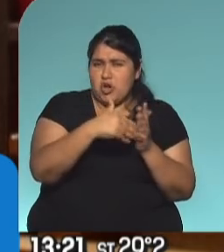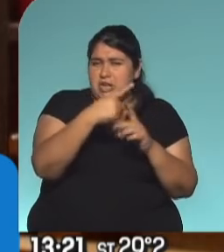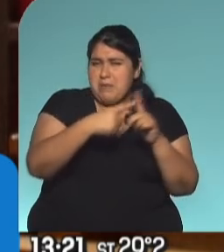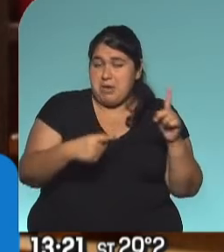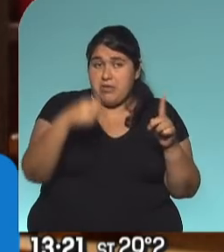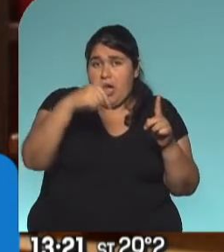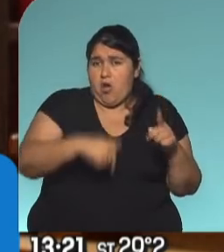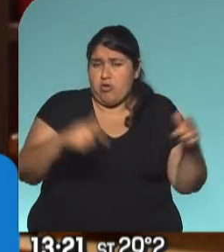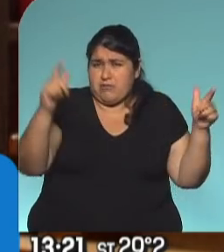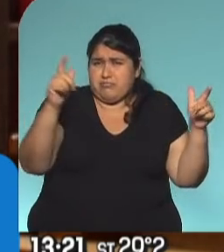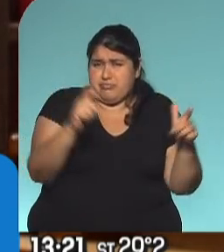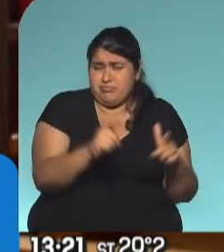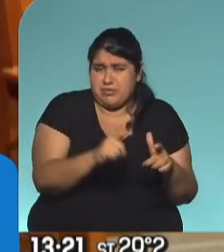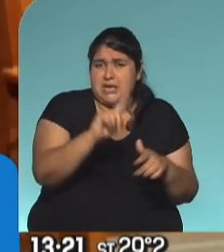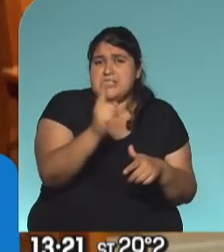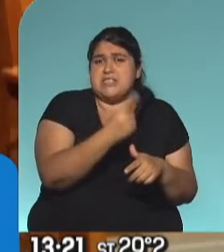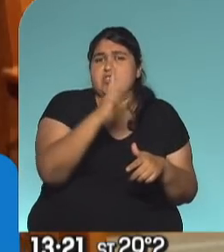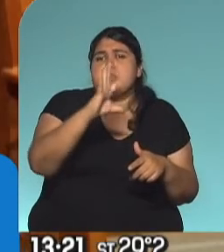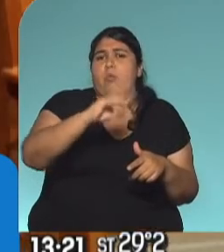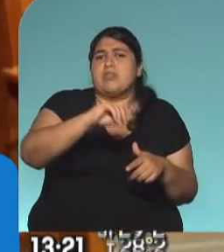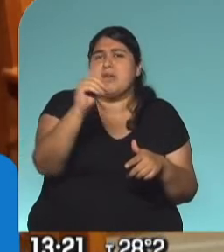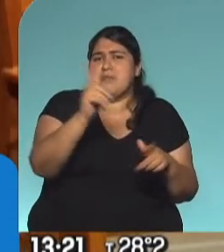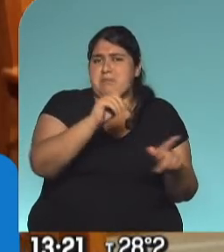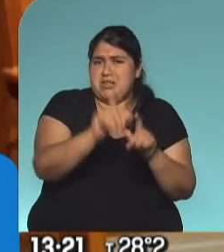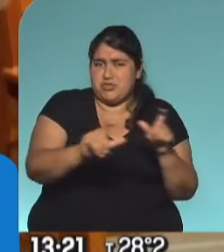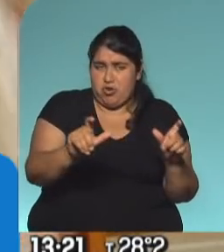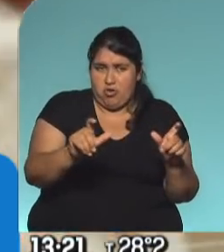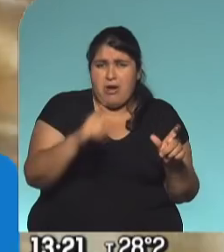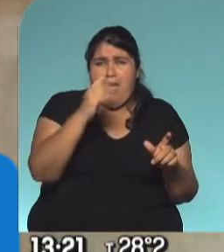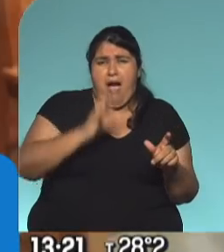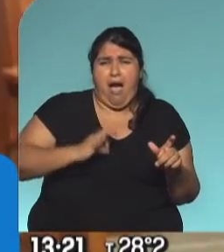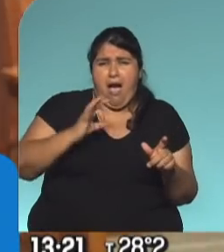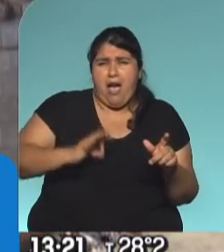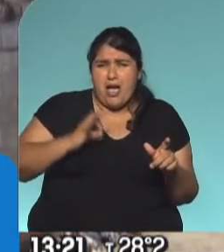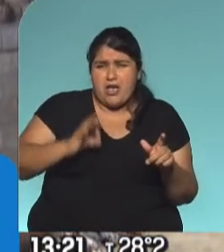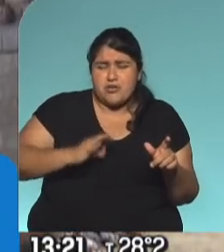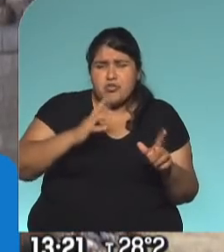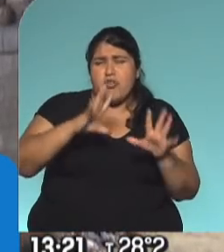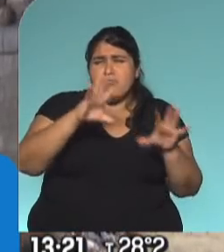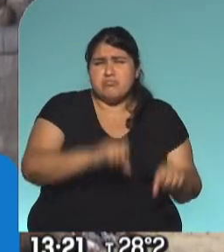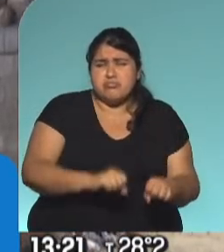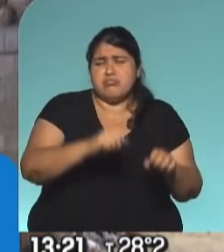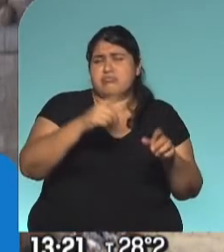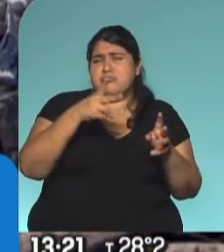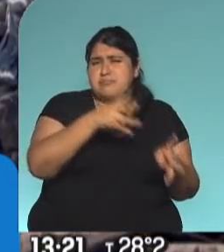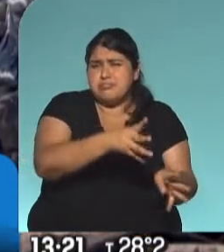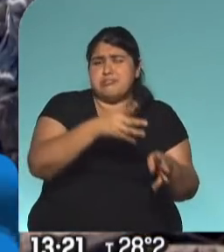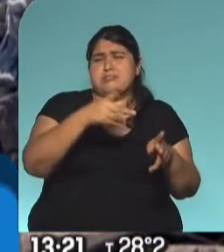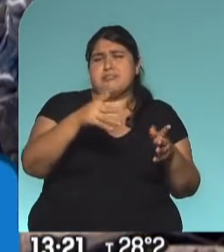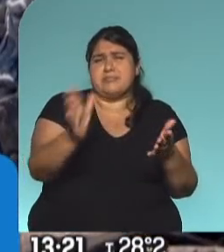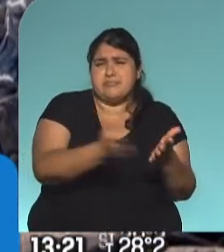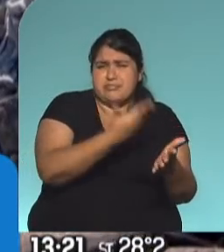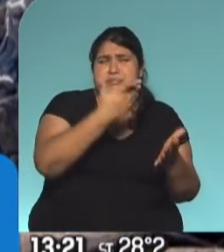hoy reducidos a apenas 150.000, tras una década y media de campañas de atentados, ejecuciones y quemas